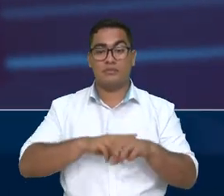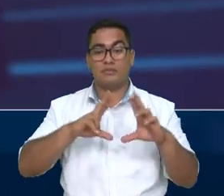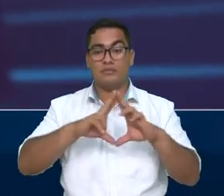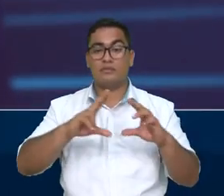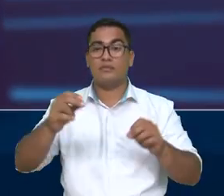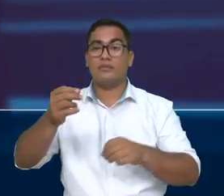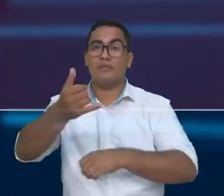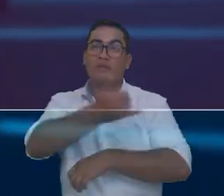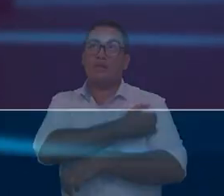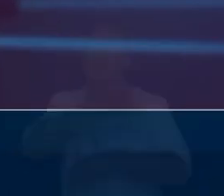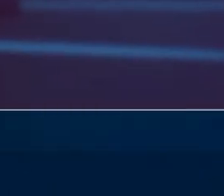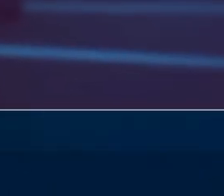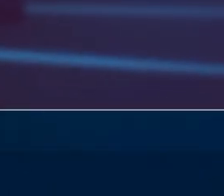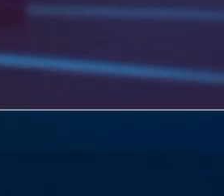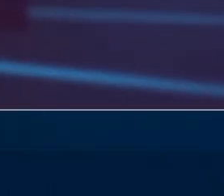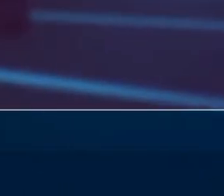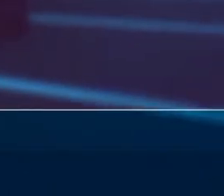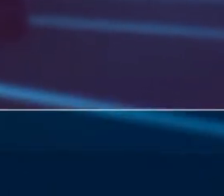Vacunación.